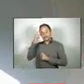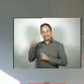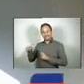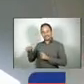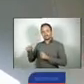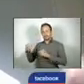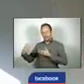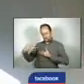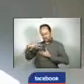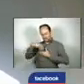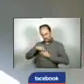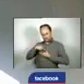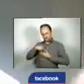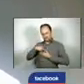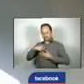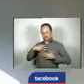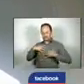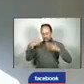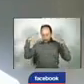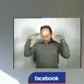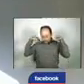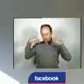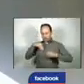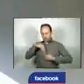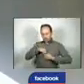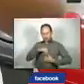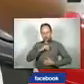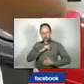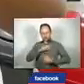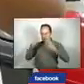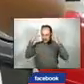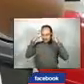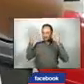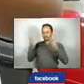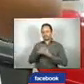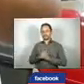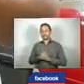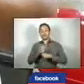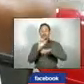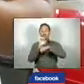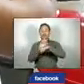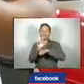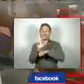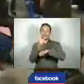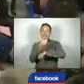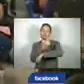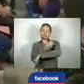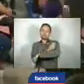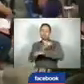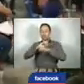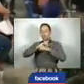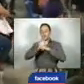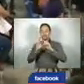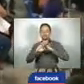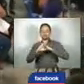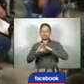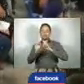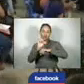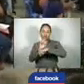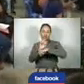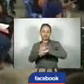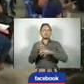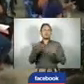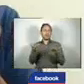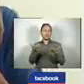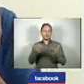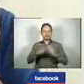órganos, pulmones, cerebro, corazón, etc. Recomiendan una tercera dosis de las vacunas anti-COVID para tener un mayor